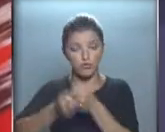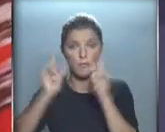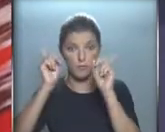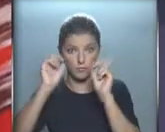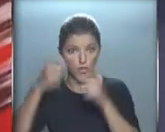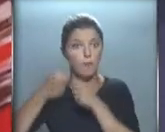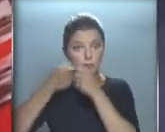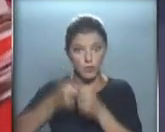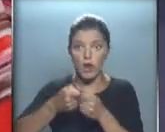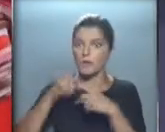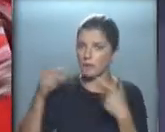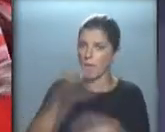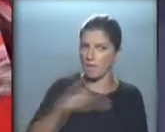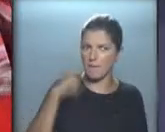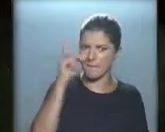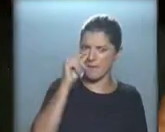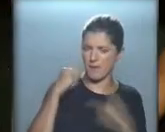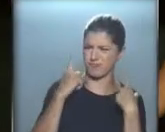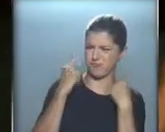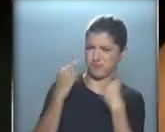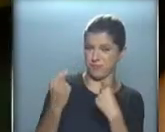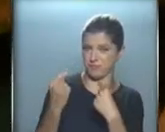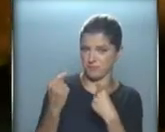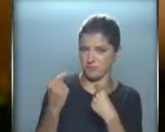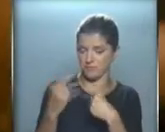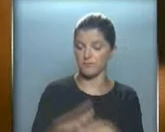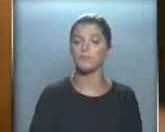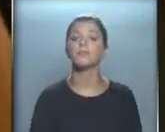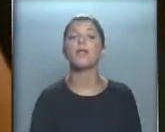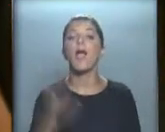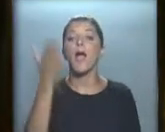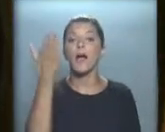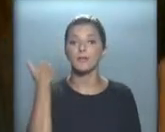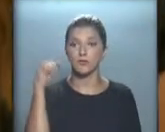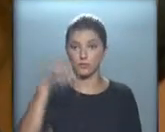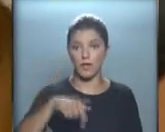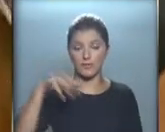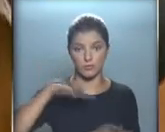docentes y el repudio por parte de los padres. Cuando se hicieron las cámaras Gesell,